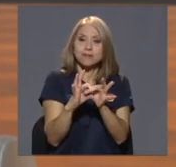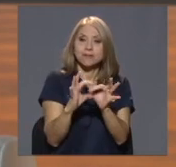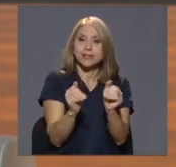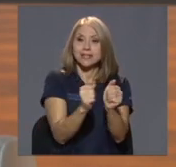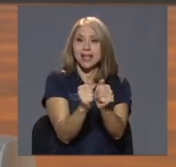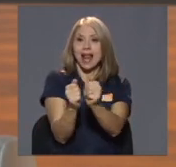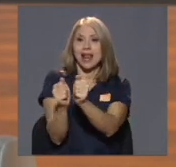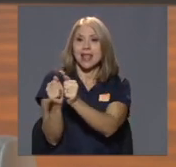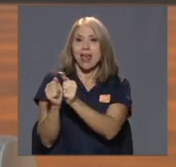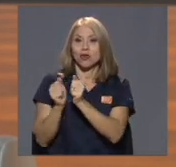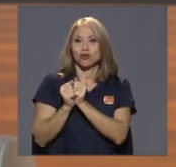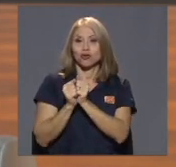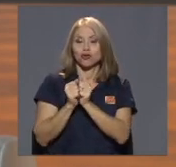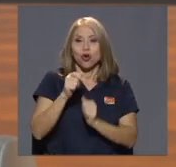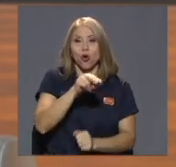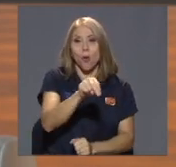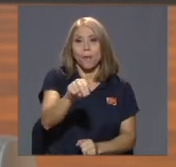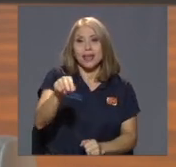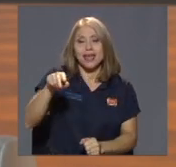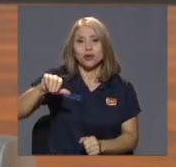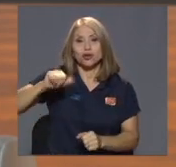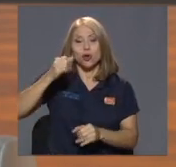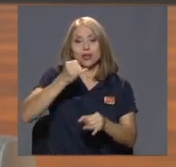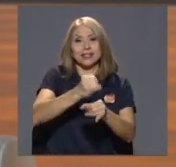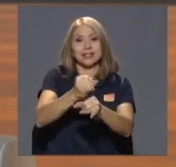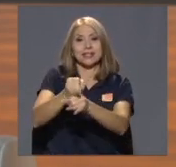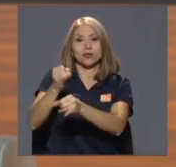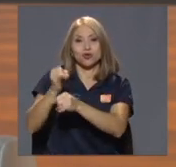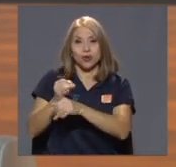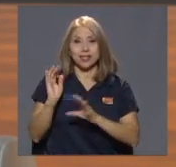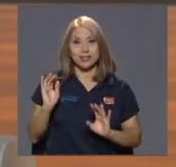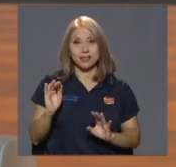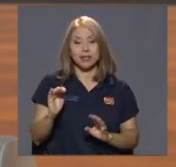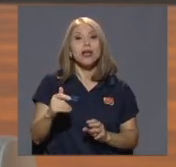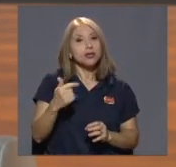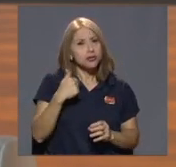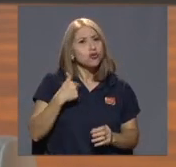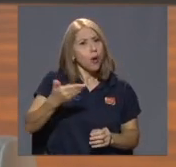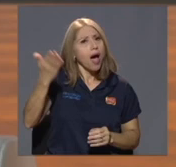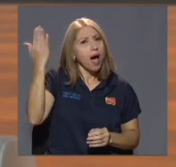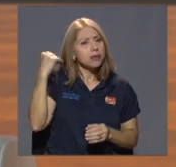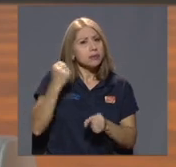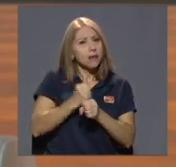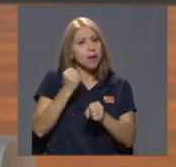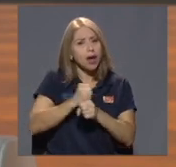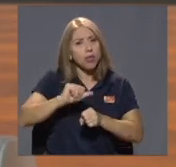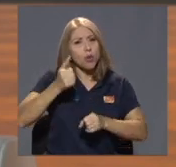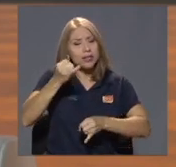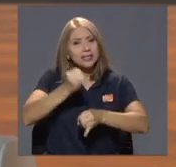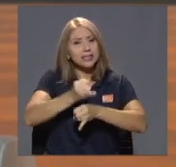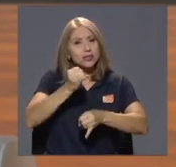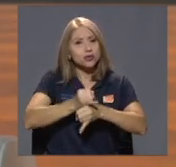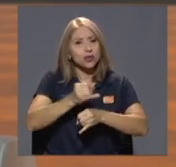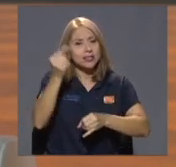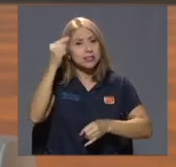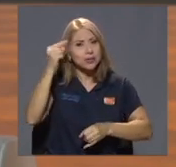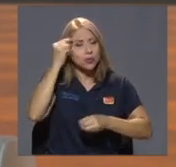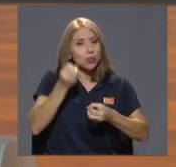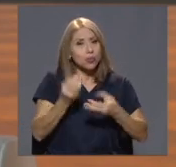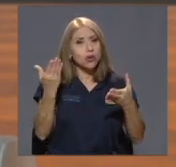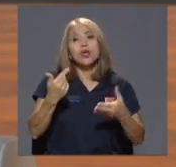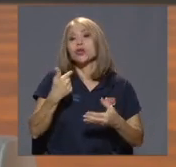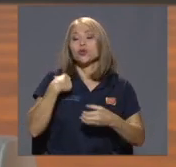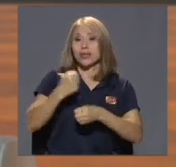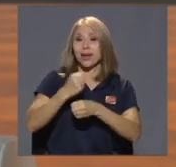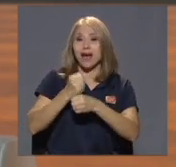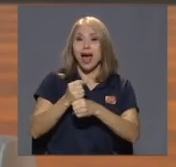de ser aliados de nuestros compañeros de las otras instituciones. Yo he pasado por otras instituciones del Estado, he trabajado en el Instituto Mixto de Ayuda Social,